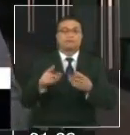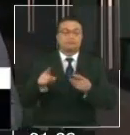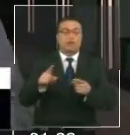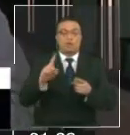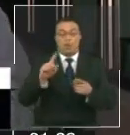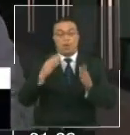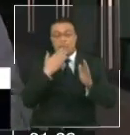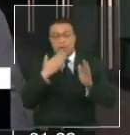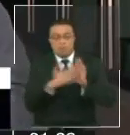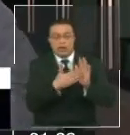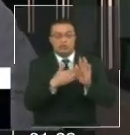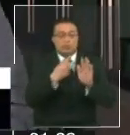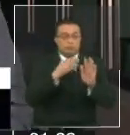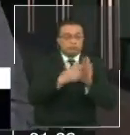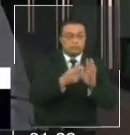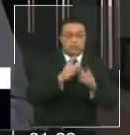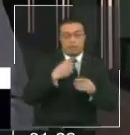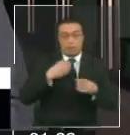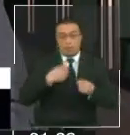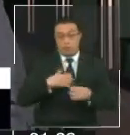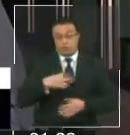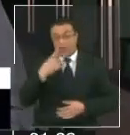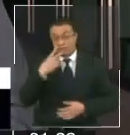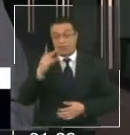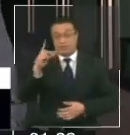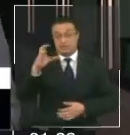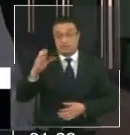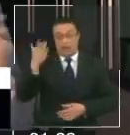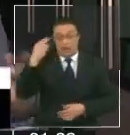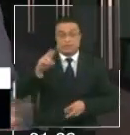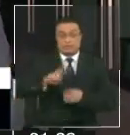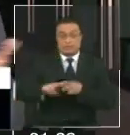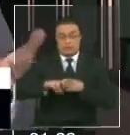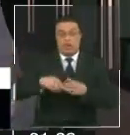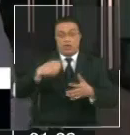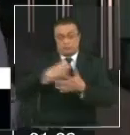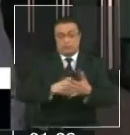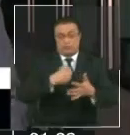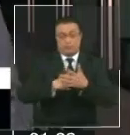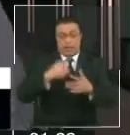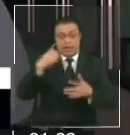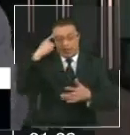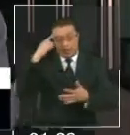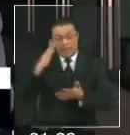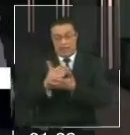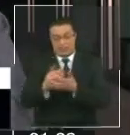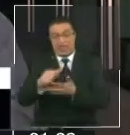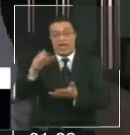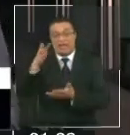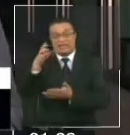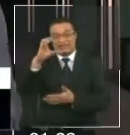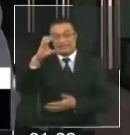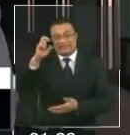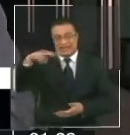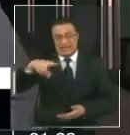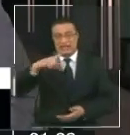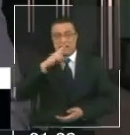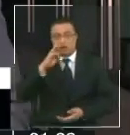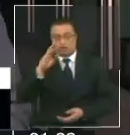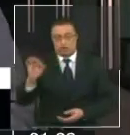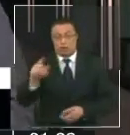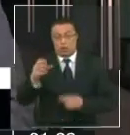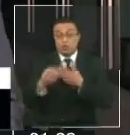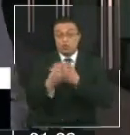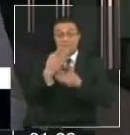aquí, un parche por allá. A mí me gustaría ver a la DC haciendo lo que hizo en su momento, que es luchando por las ideas de centro. Yo creo que la gran diferencia, tú preguntabas por la